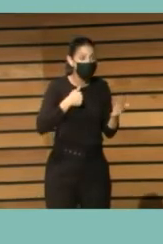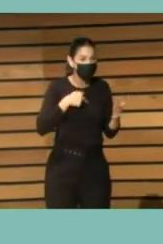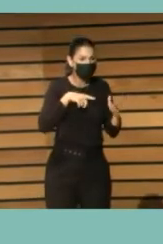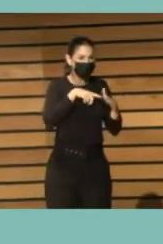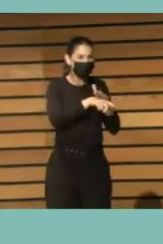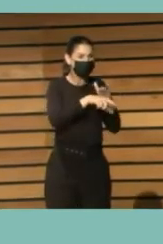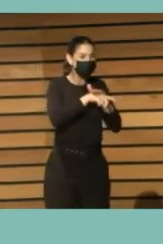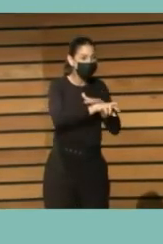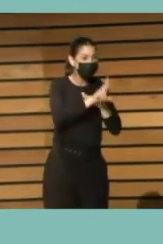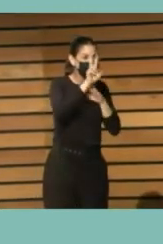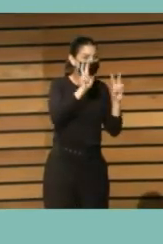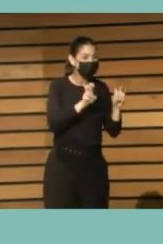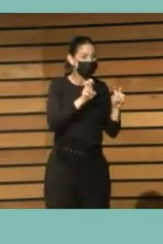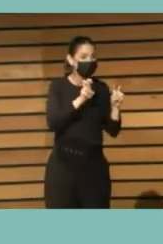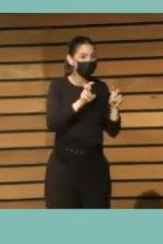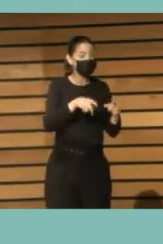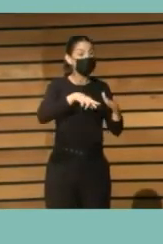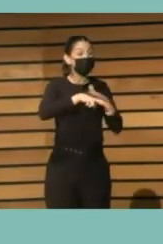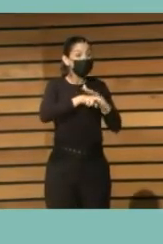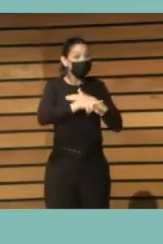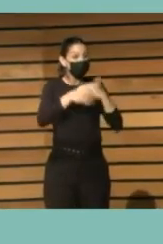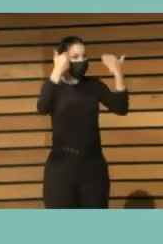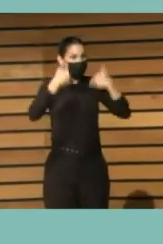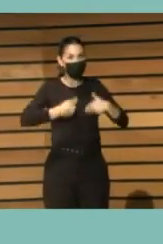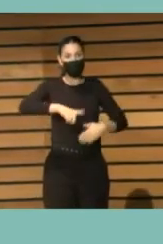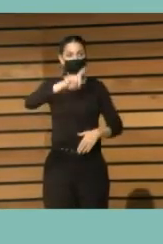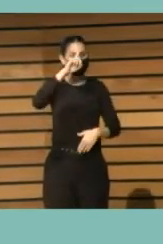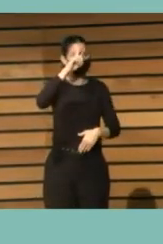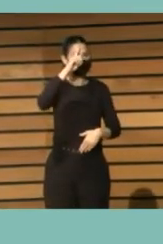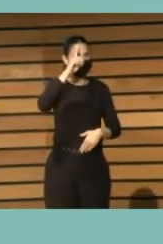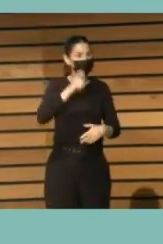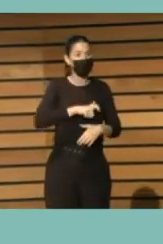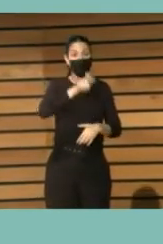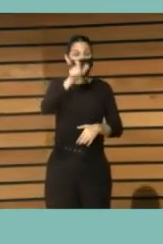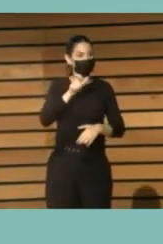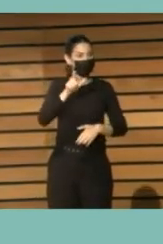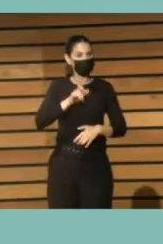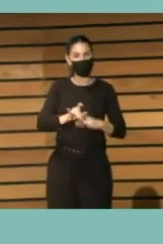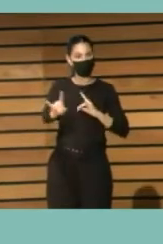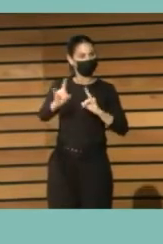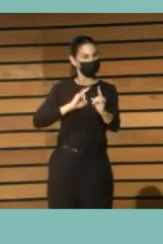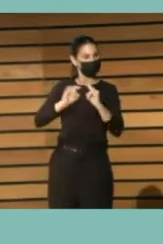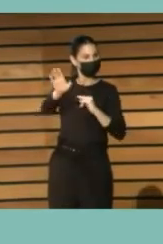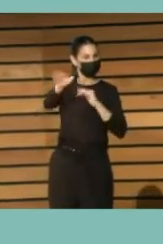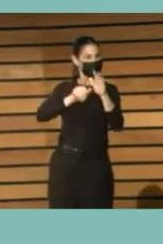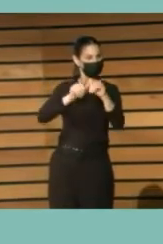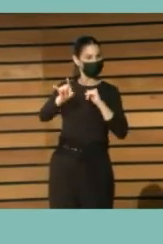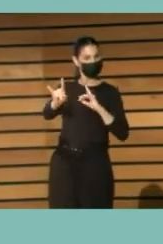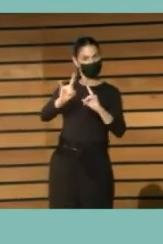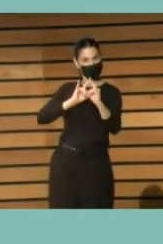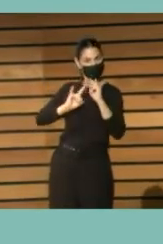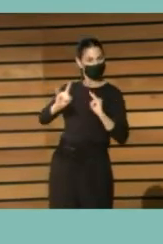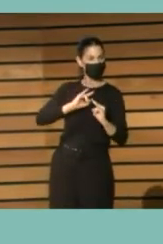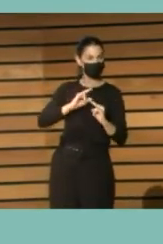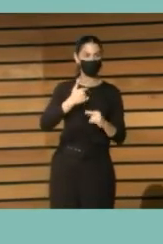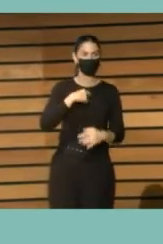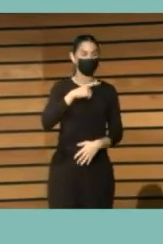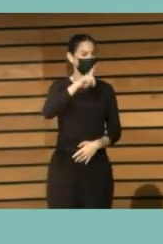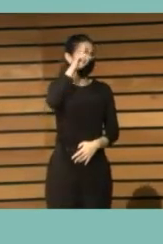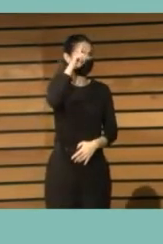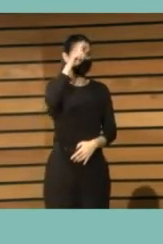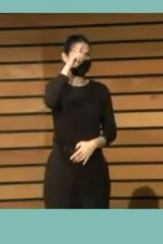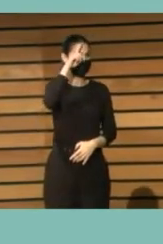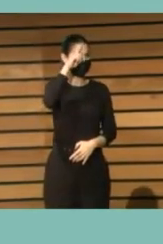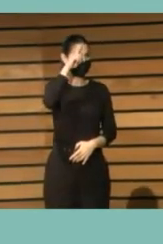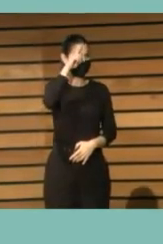de recursos humanos. No sé convencer a la gente, no sé crear idea de grupo. Porque, piensen, nosotros estamos